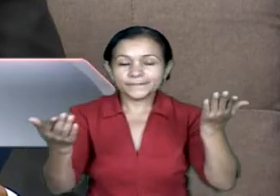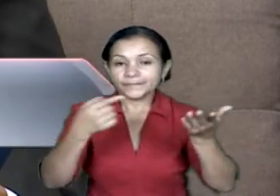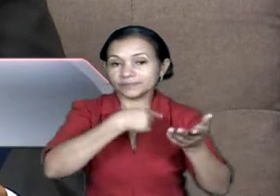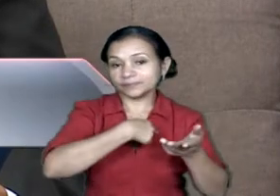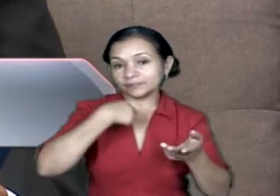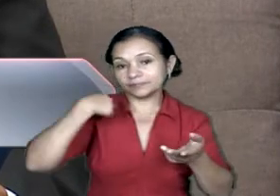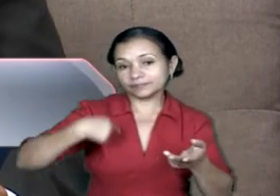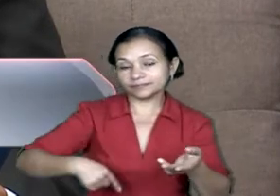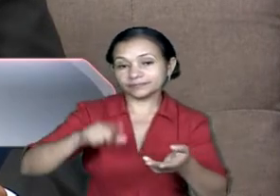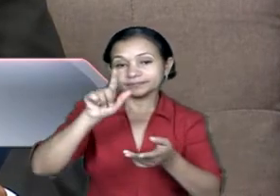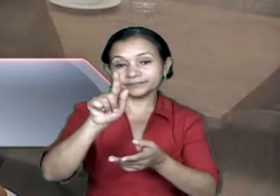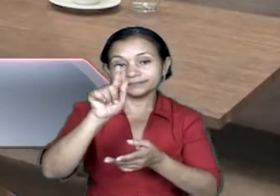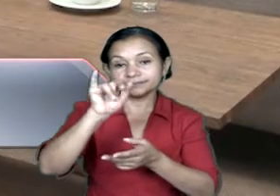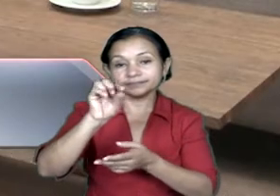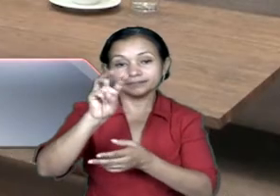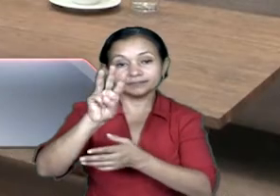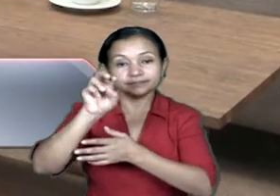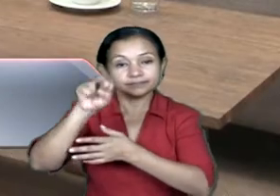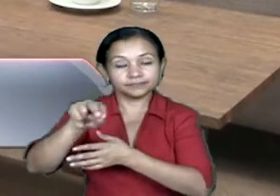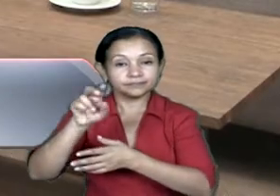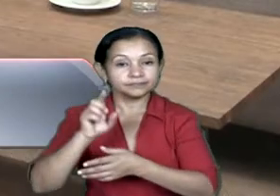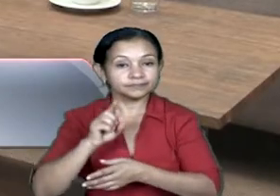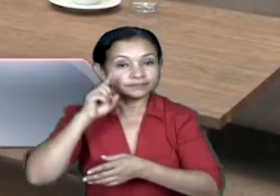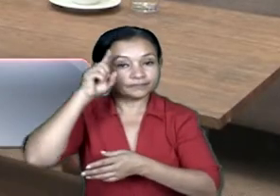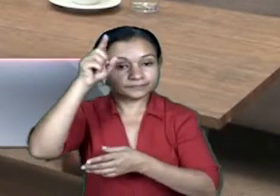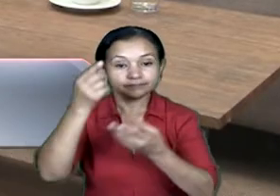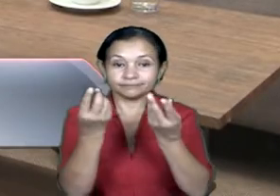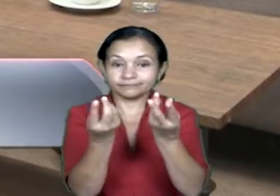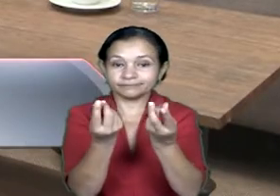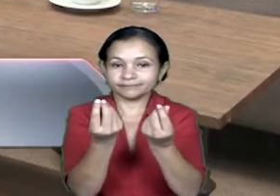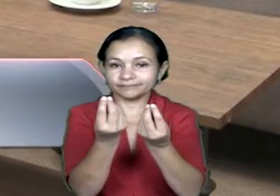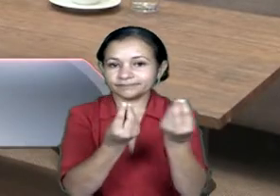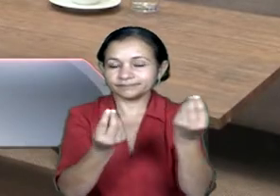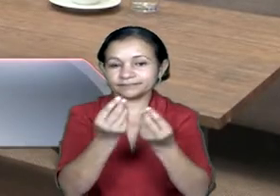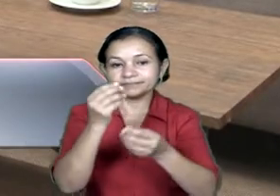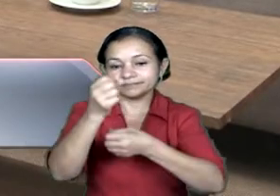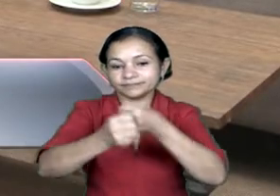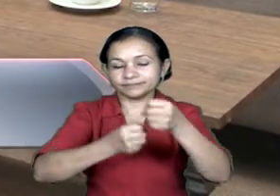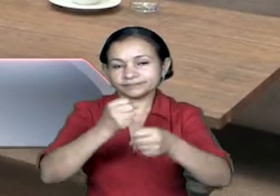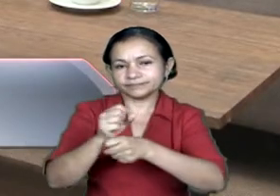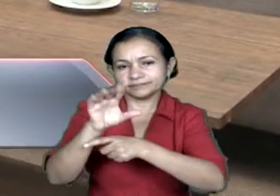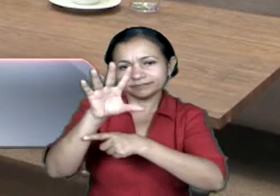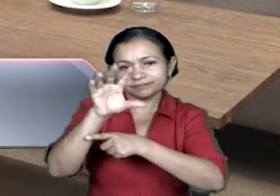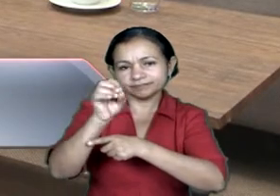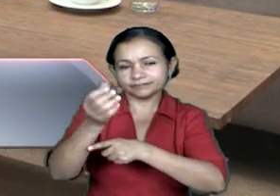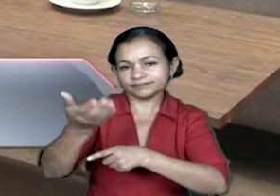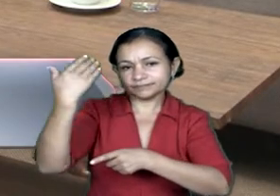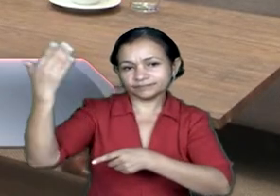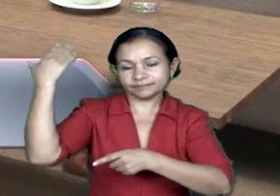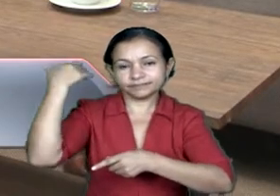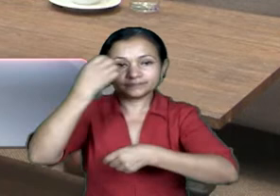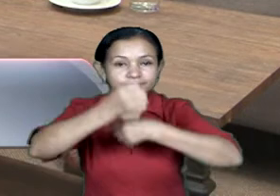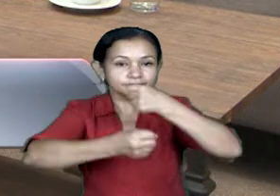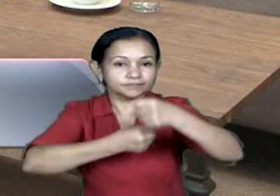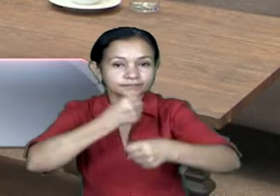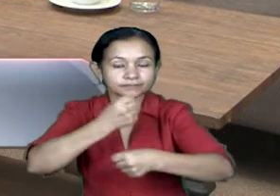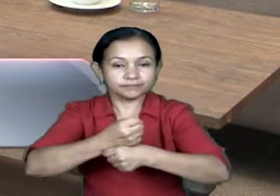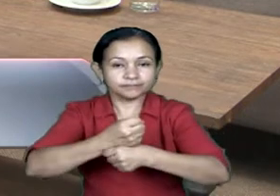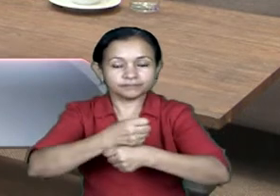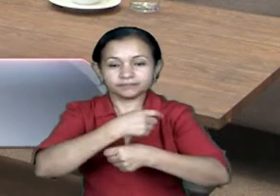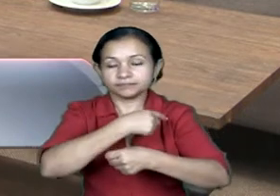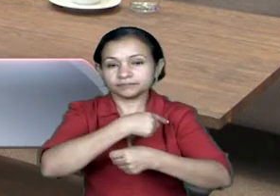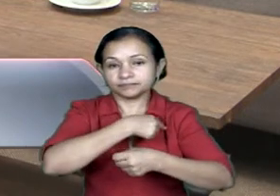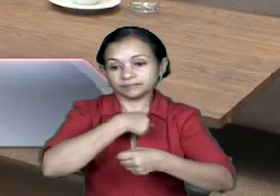¿no?, comenzó el desarrollo económico, ¿no?, desde el año 50. En esa época Taiwán casi no tenía